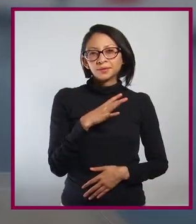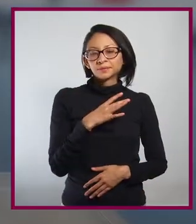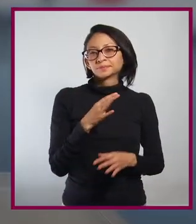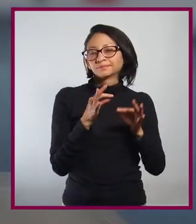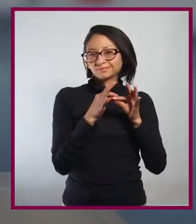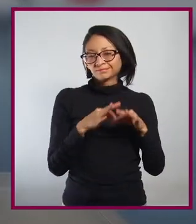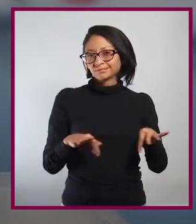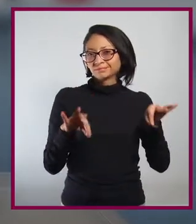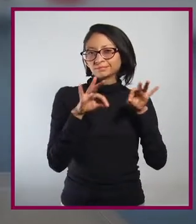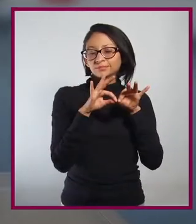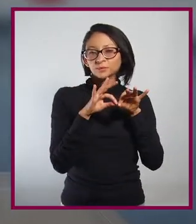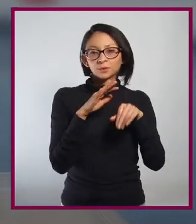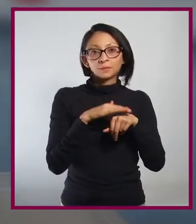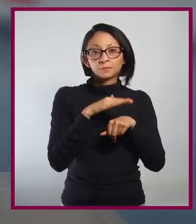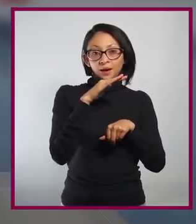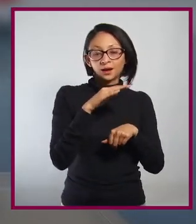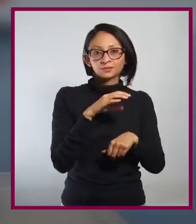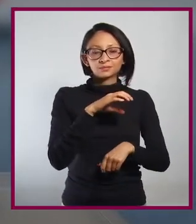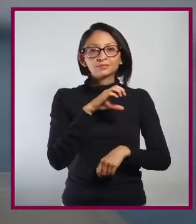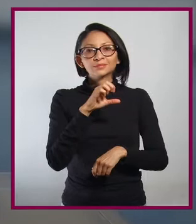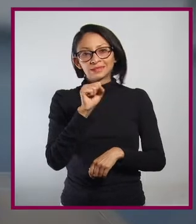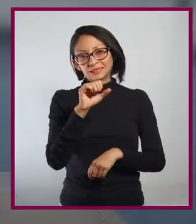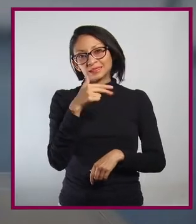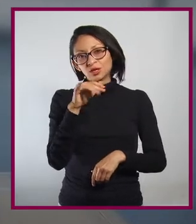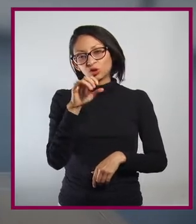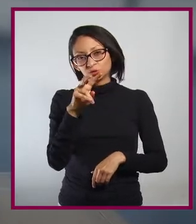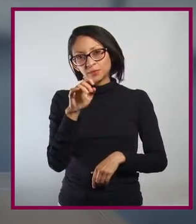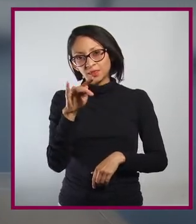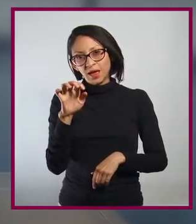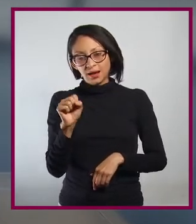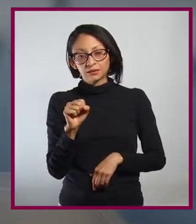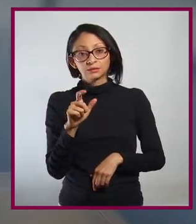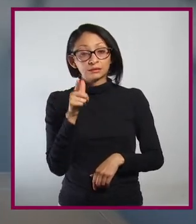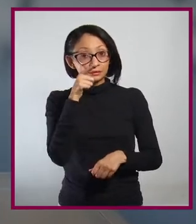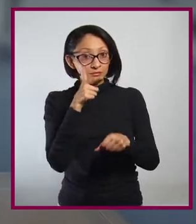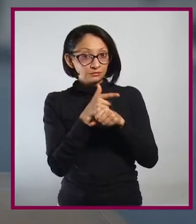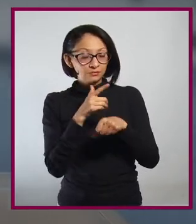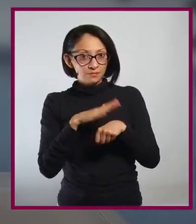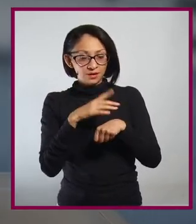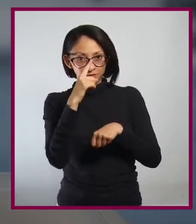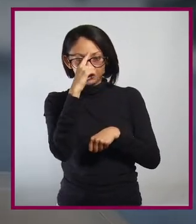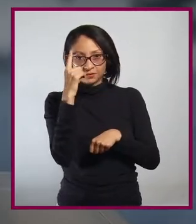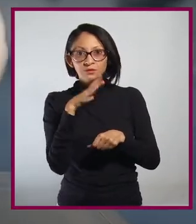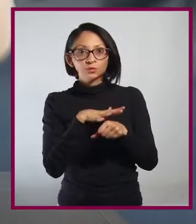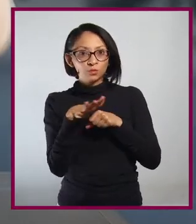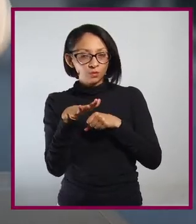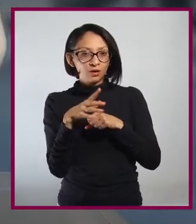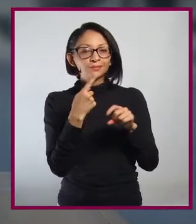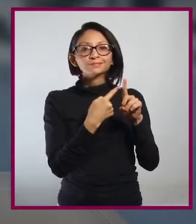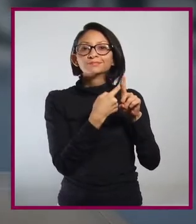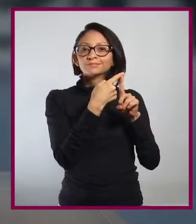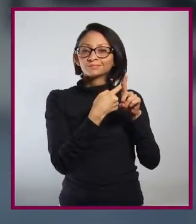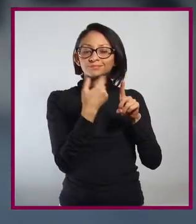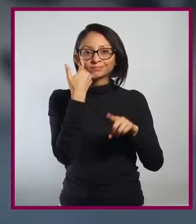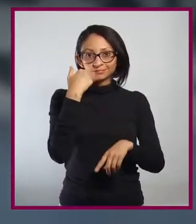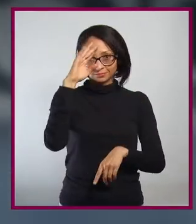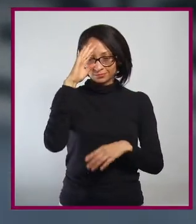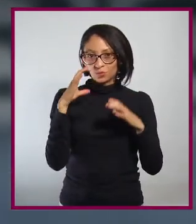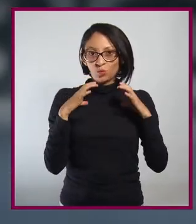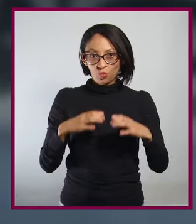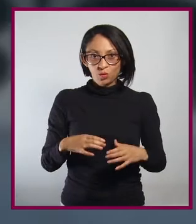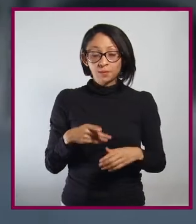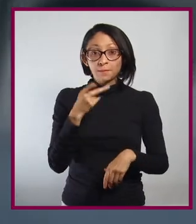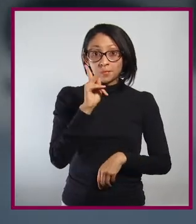Uno de los signos vitales más fácil de identificar, una vez que se altera por cuestiones de salud, es el de la temperatura corporal. Pero